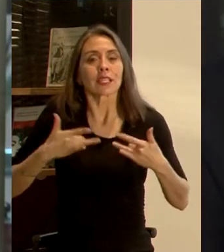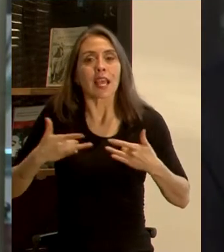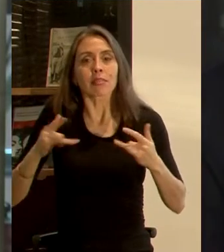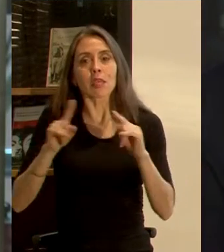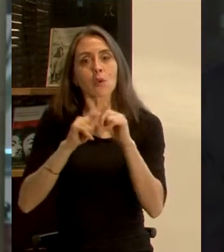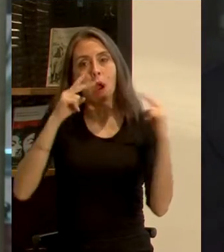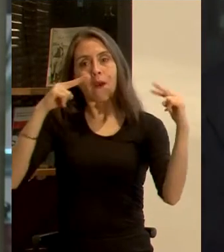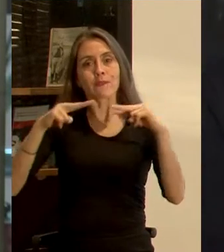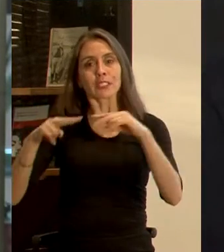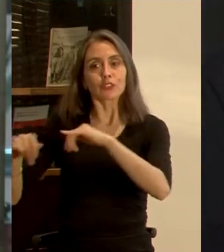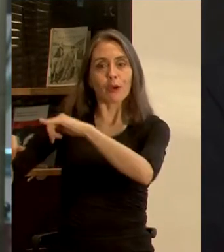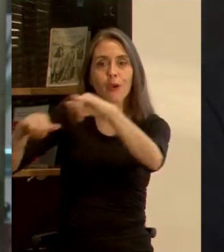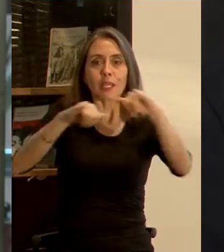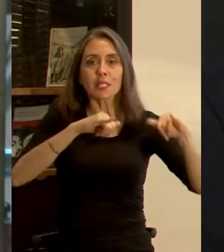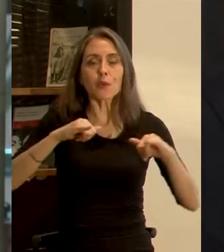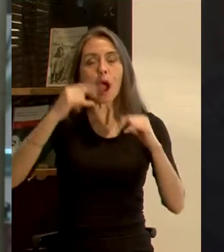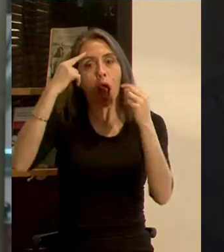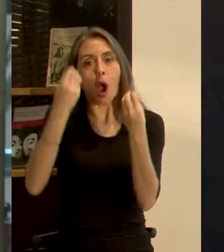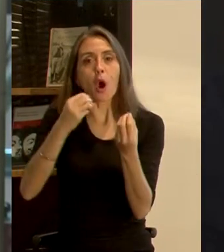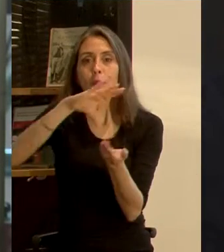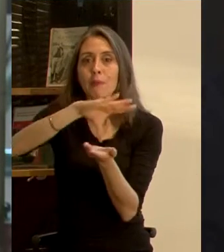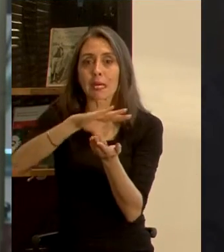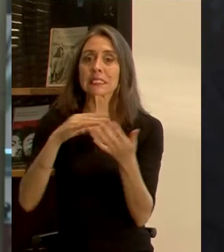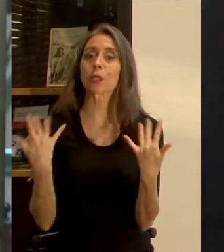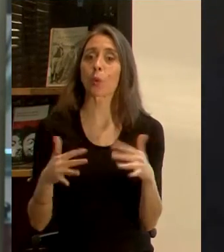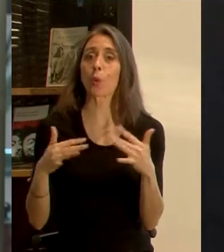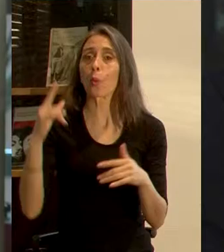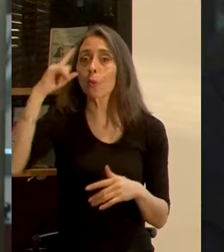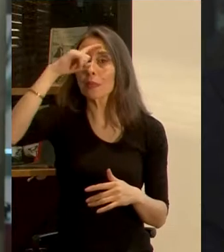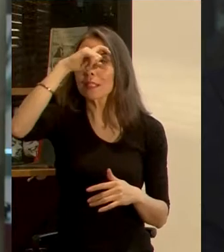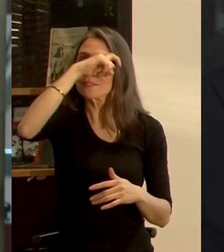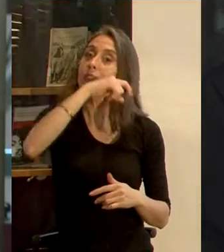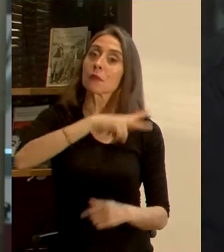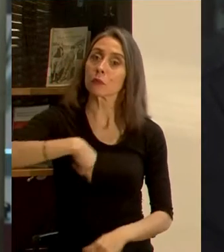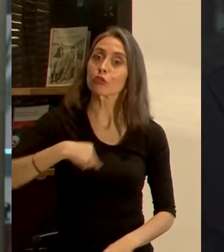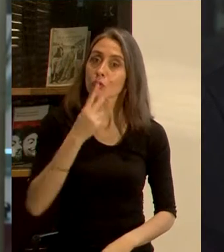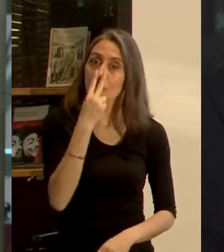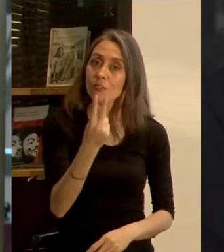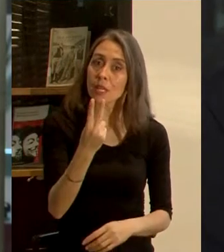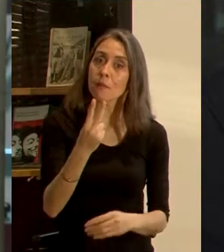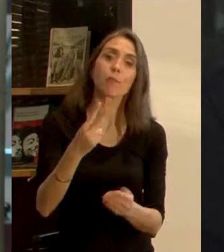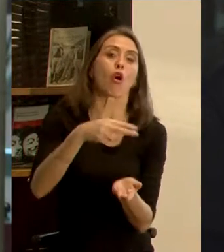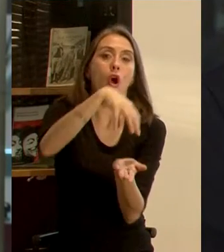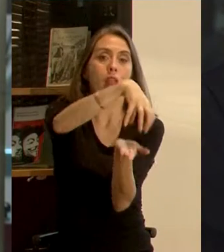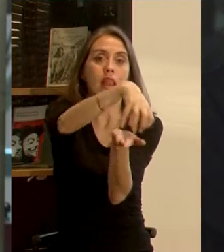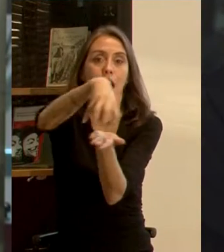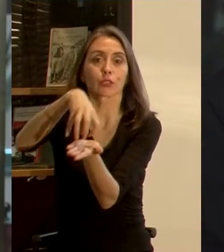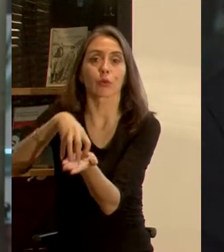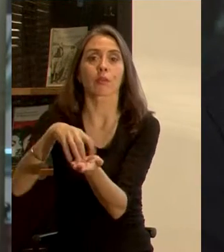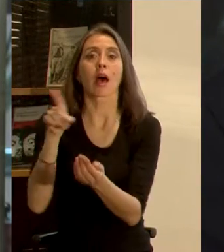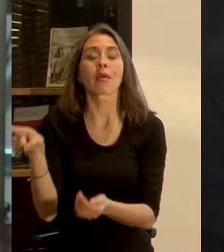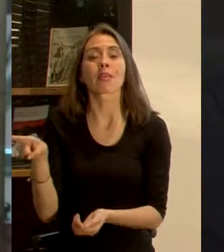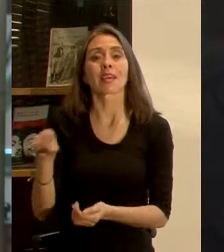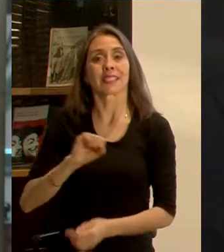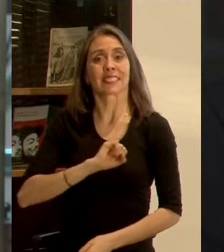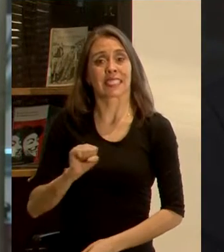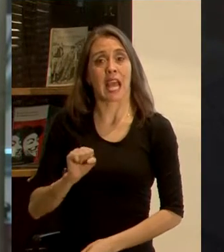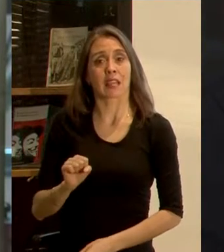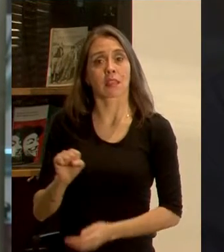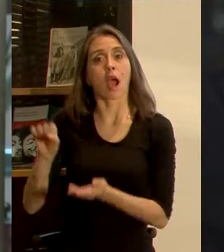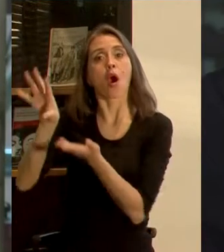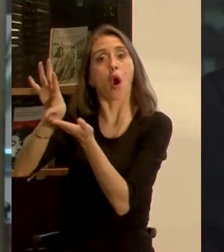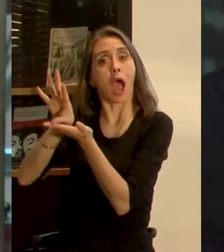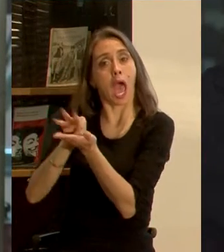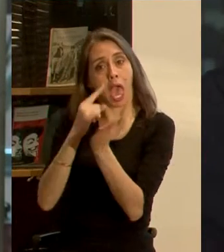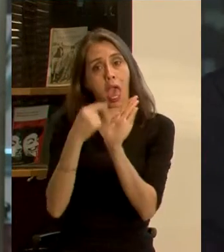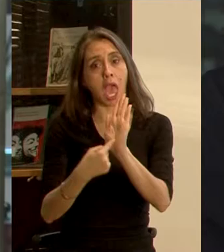visión común compartida de país, y eso es muy complejo, y nosotros lo vemos en nuestra ciudad, y yo creo que Santiago es un ejemplo muy